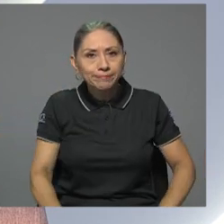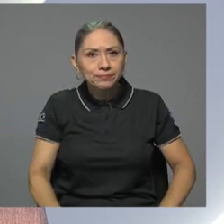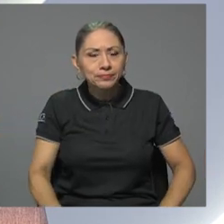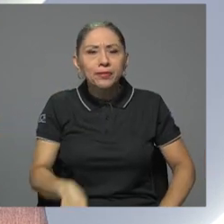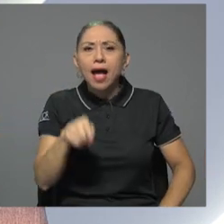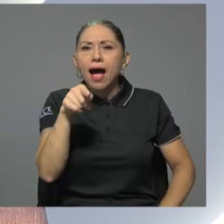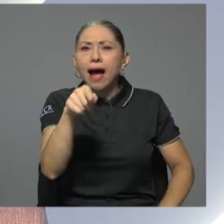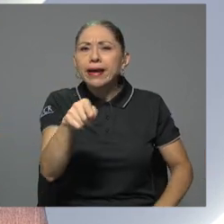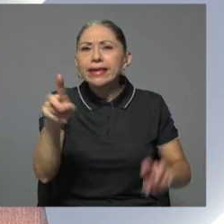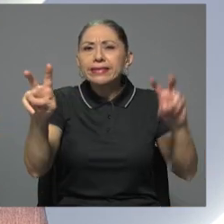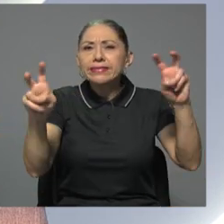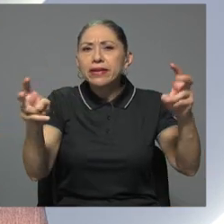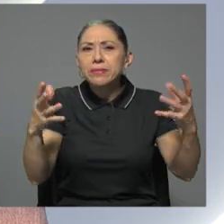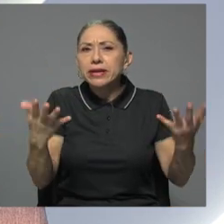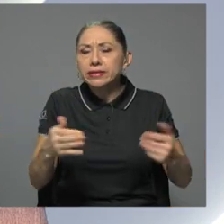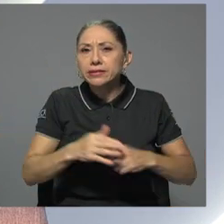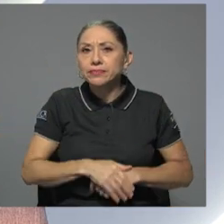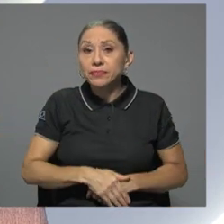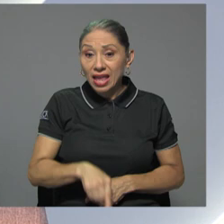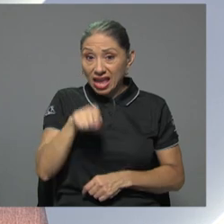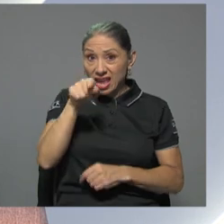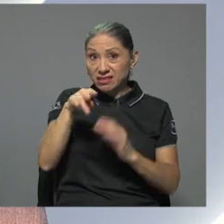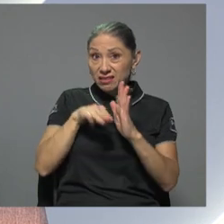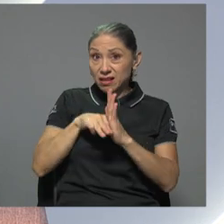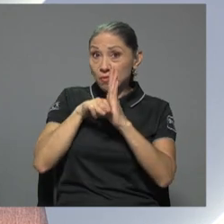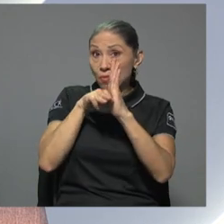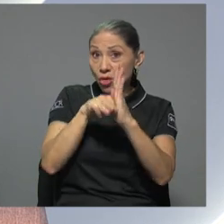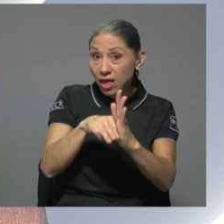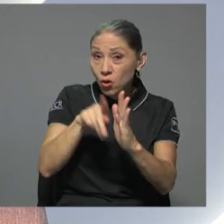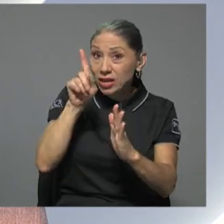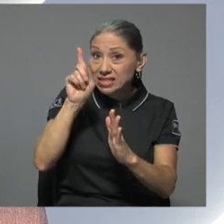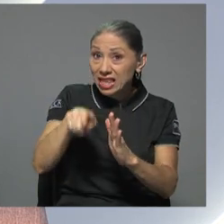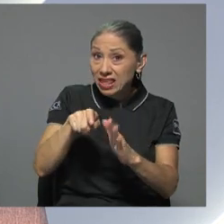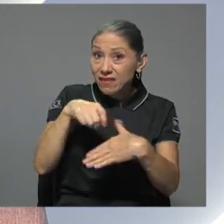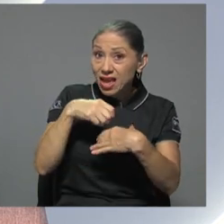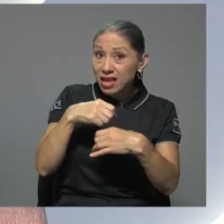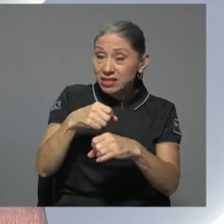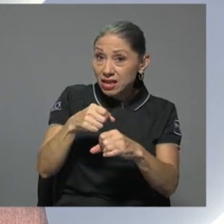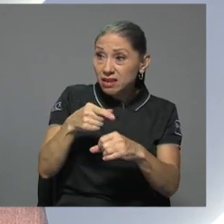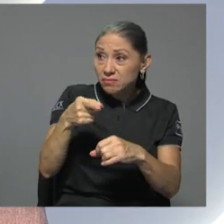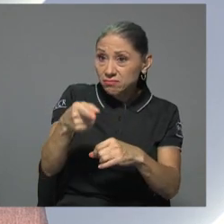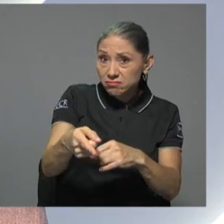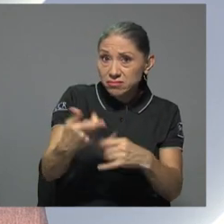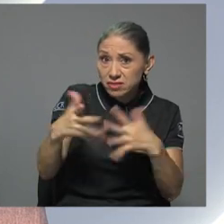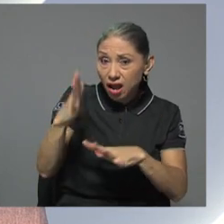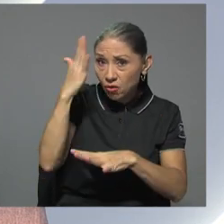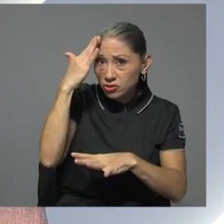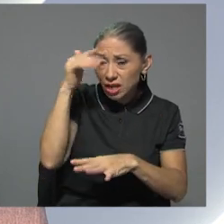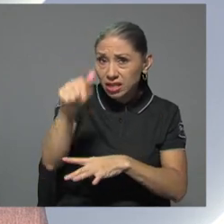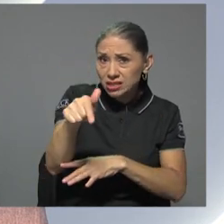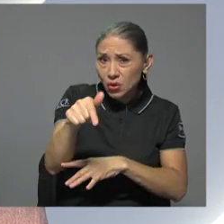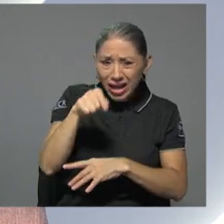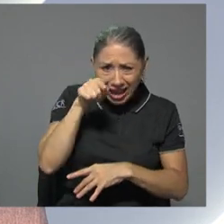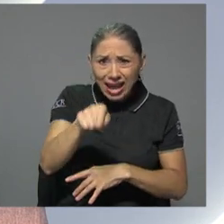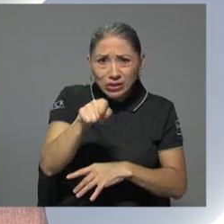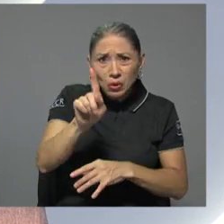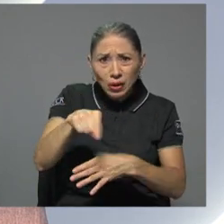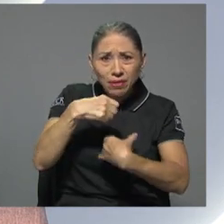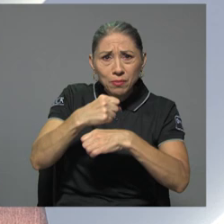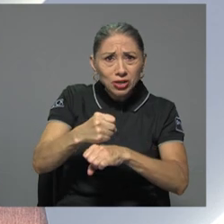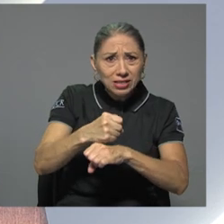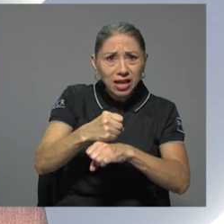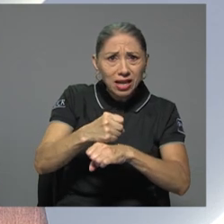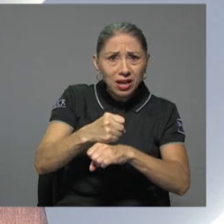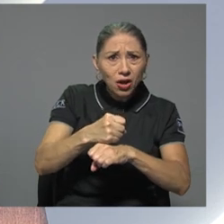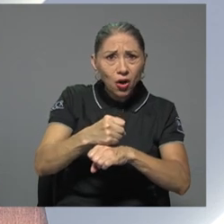es si este es el modelo que se debe seguir después de conocer estos datos si esta es la ruta que debemos llevar o no